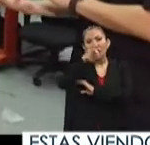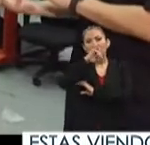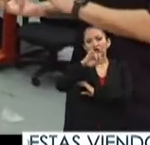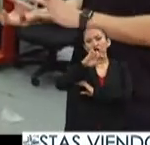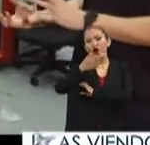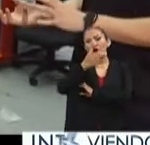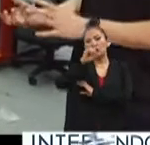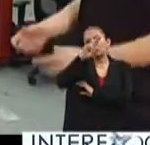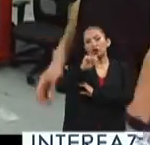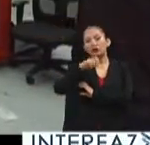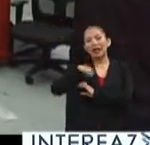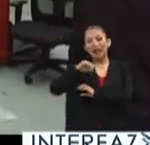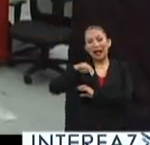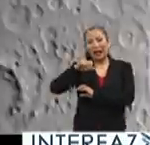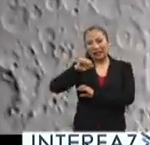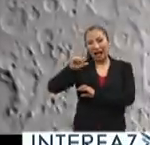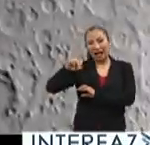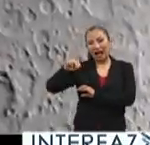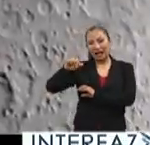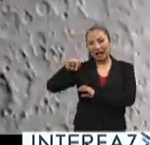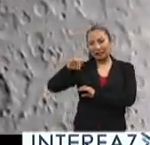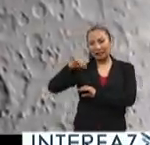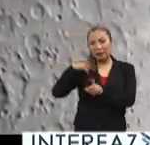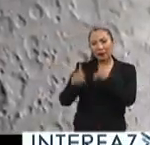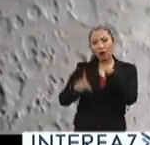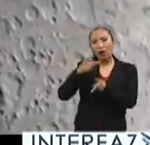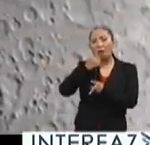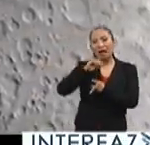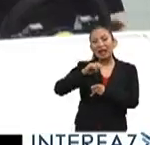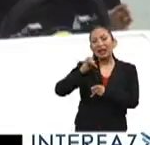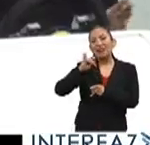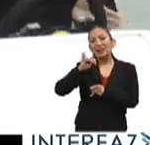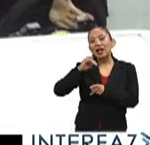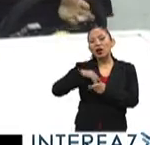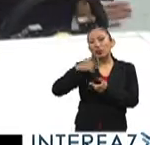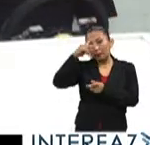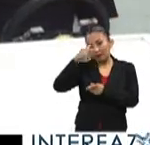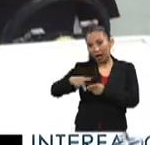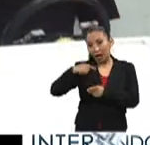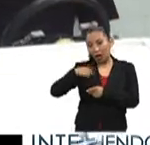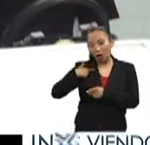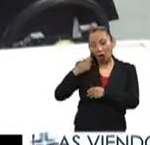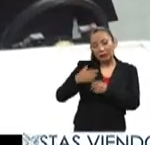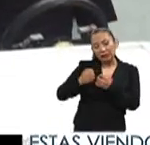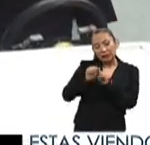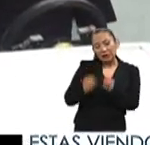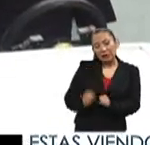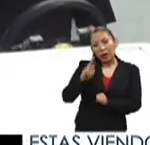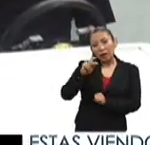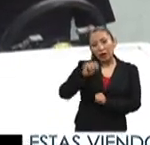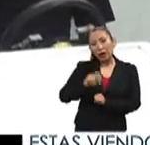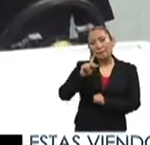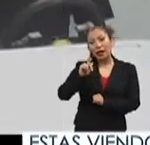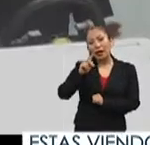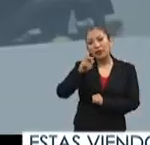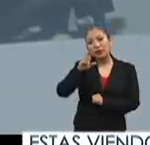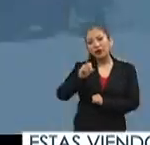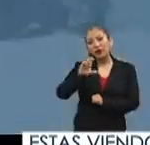Johnson de la NASA. Ana Cristina Olvera platicó con el ingeniero mexicano en sistemas de robótica espacial, Pedro